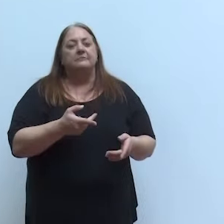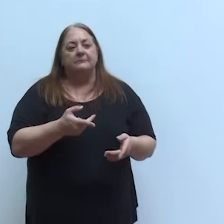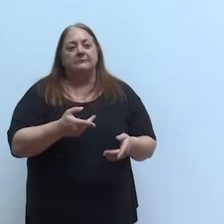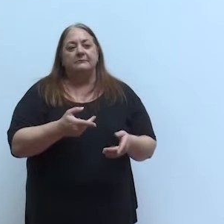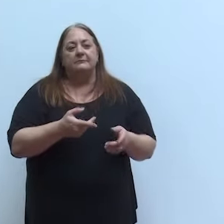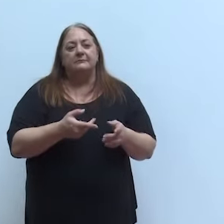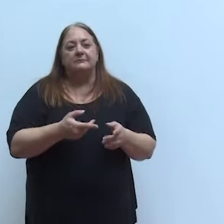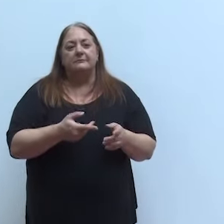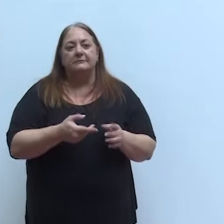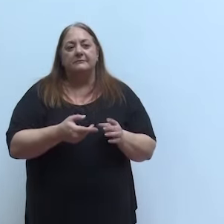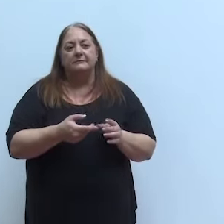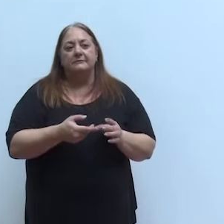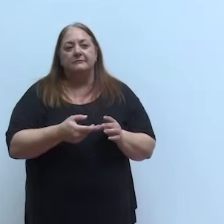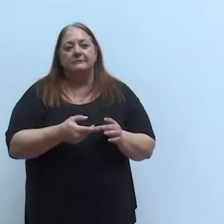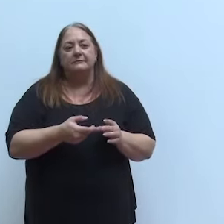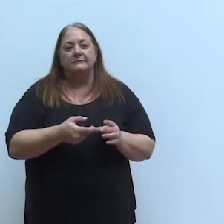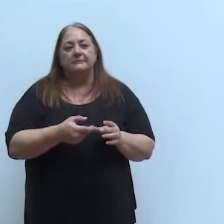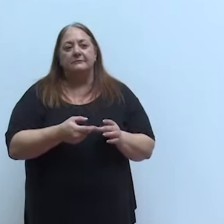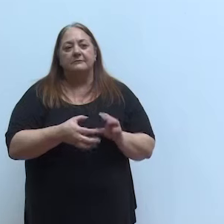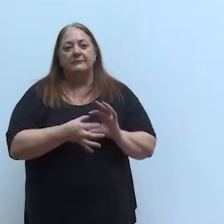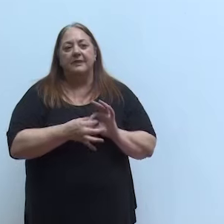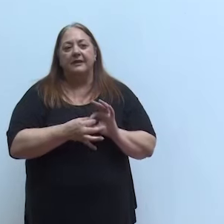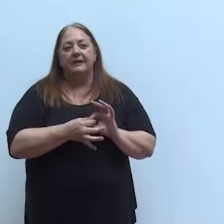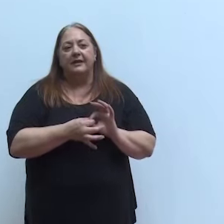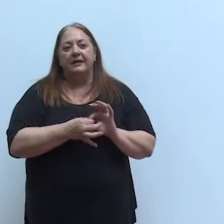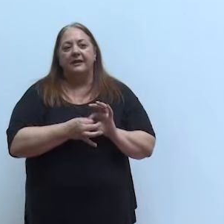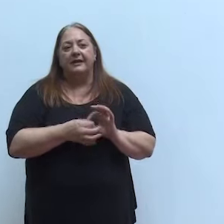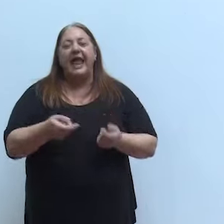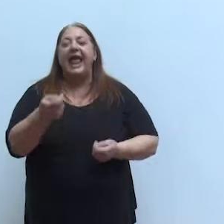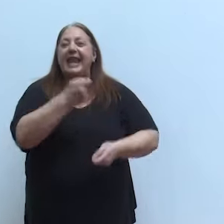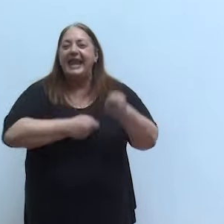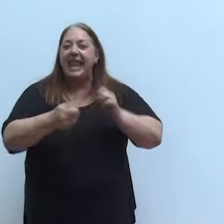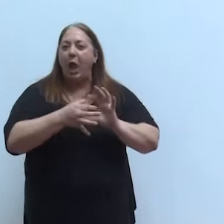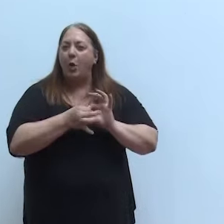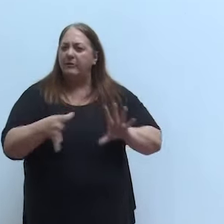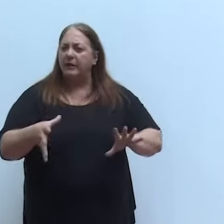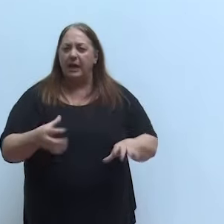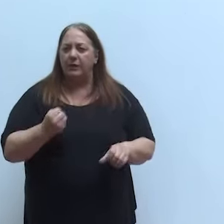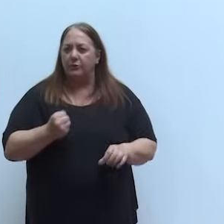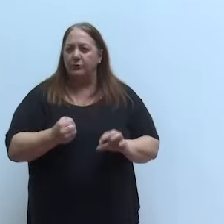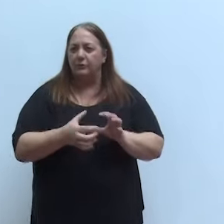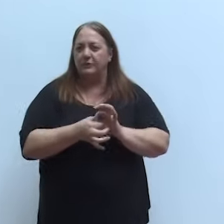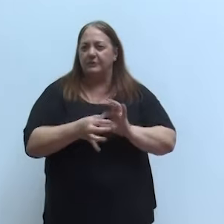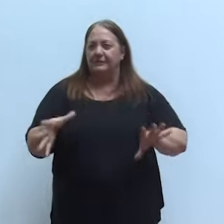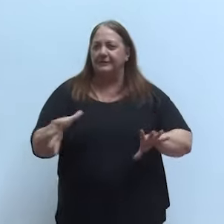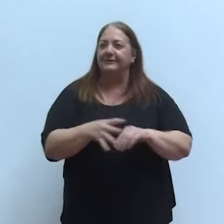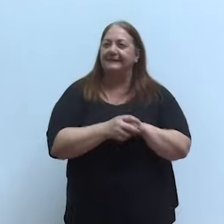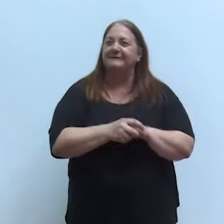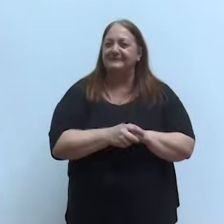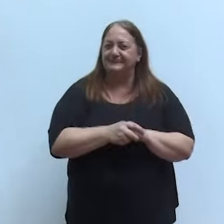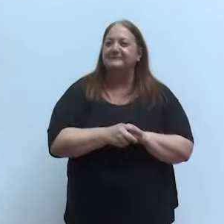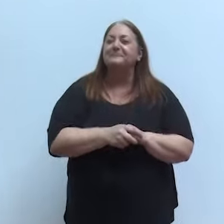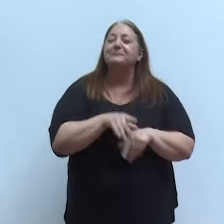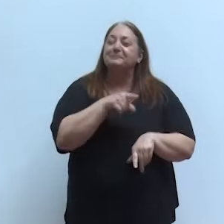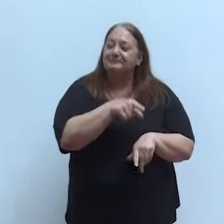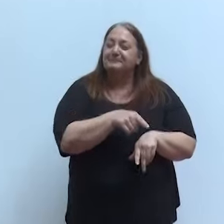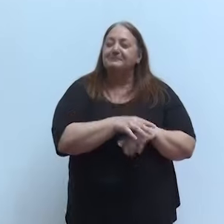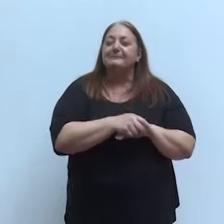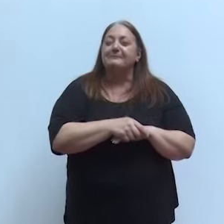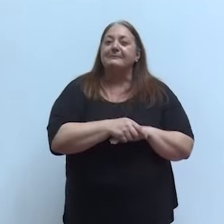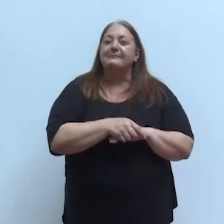instalando fíjense que ya aquí tenemos en este ejemplo de macri como ellos sí lograron hacer por lo menos